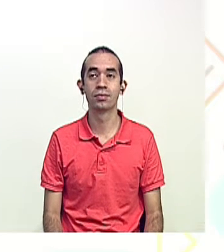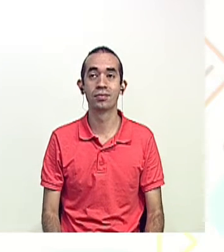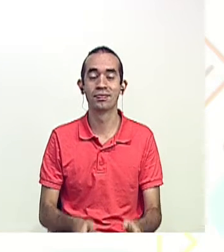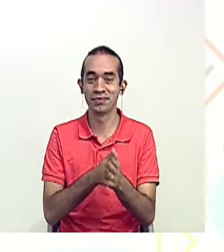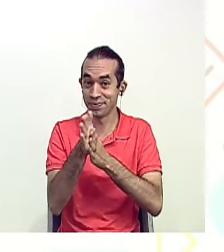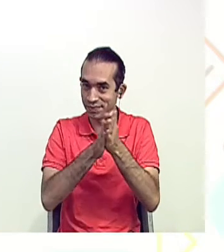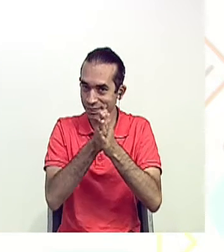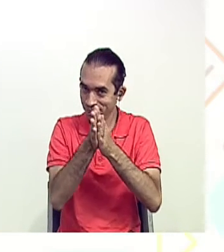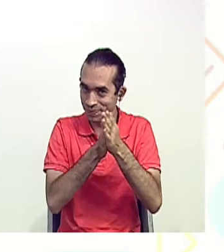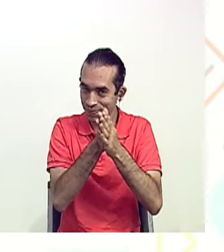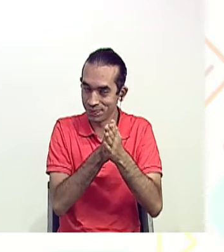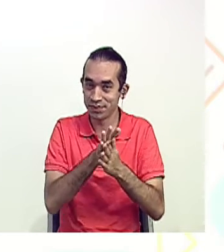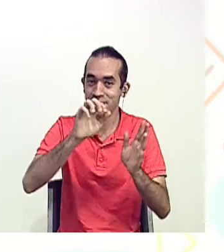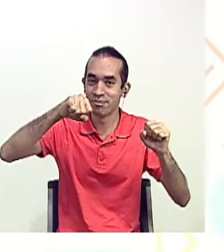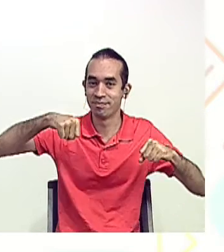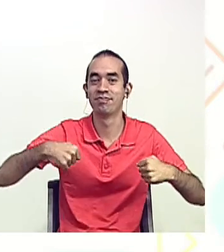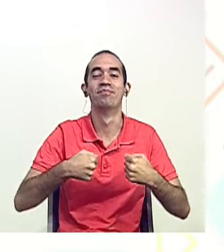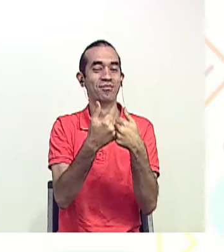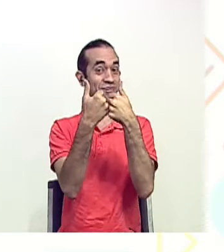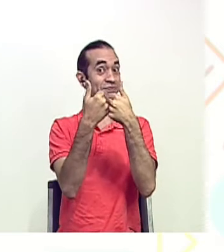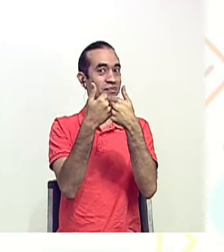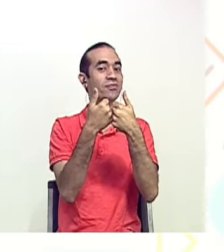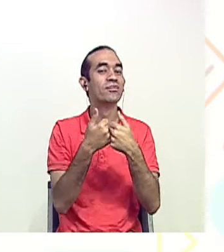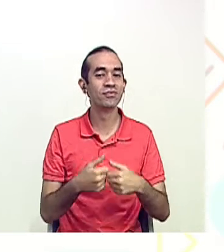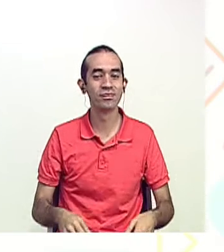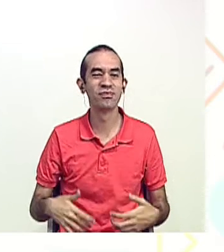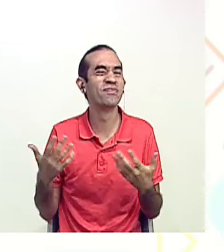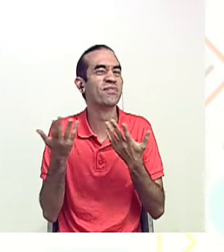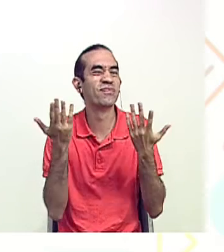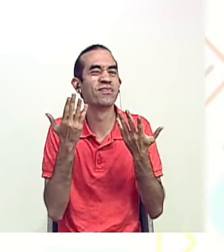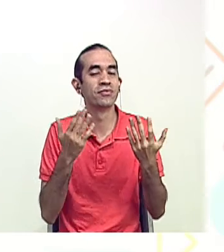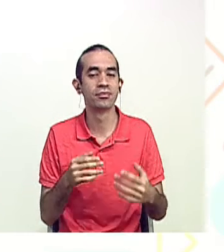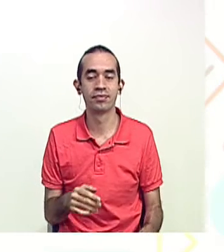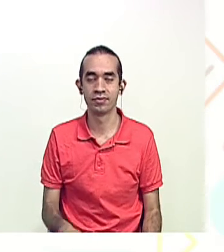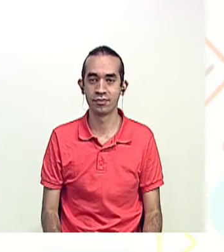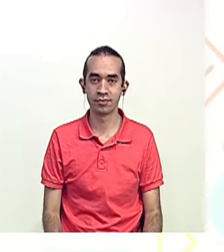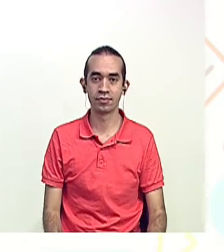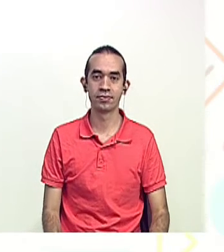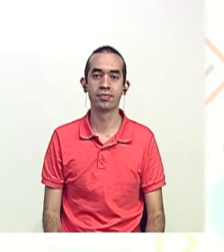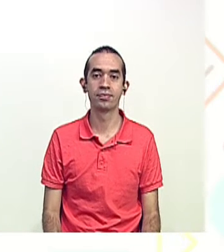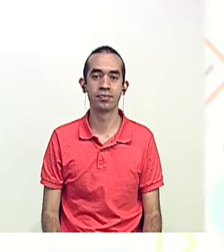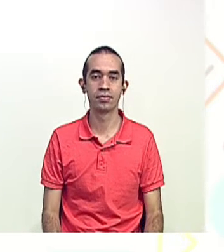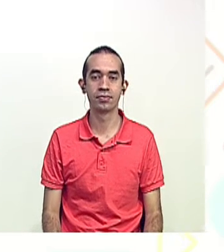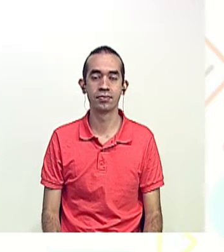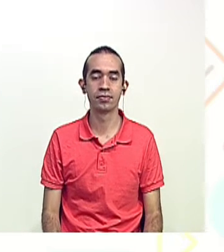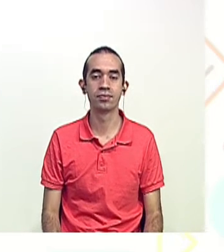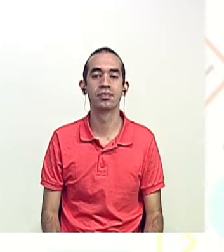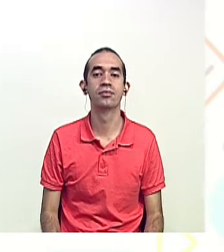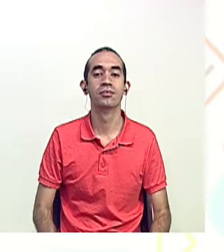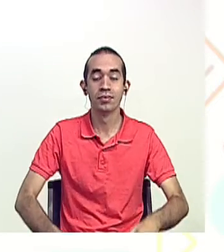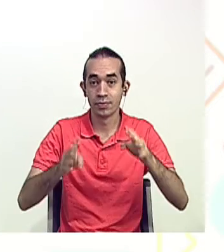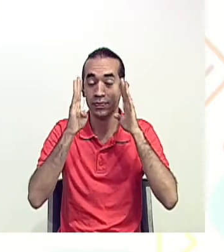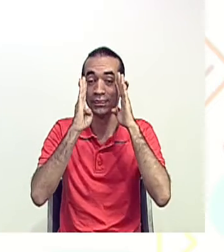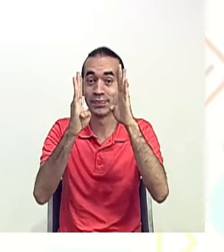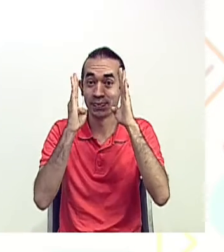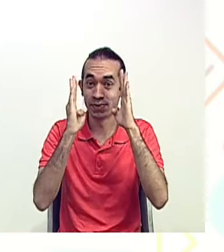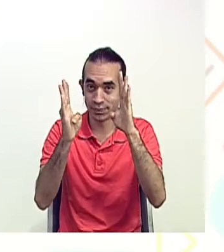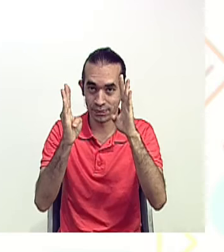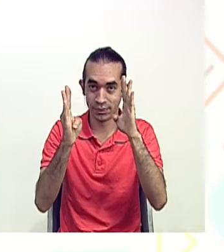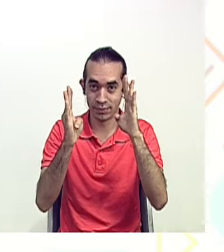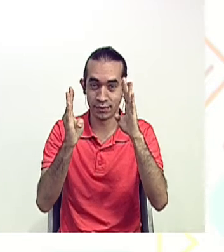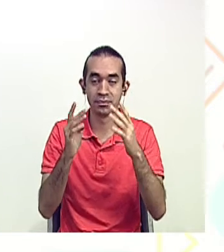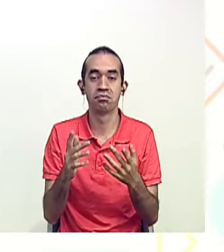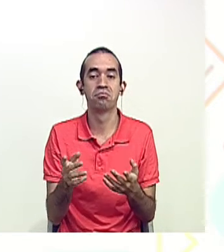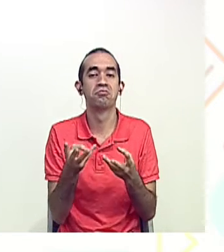El día de hoy tenemos un desafío. Veamos de qué se trata y prestemos mucha atención